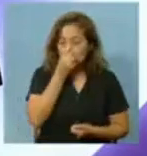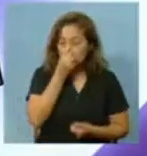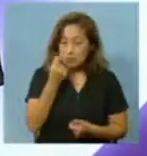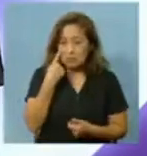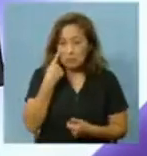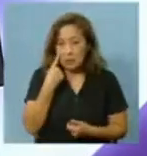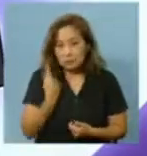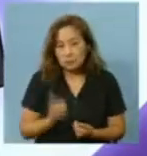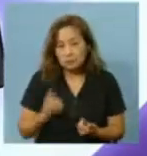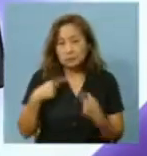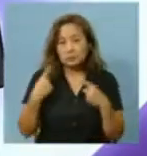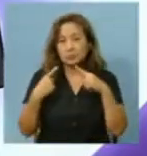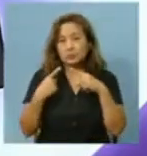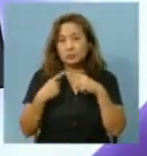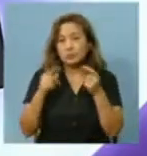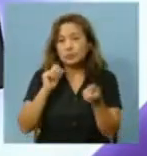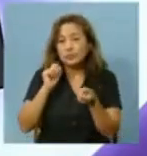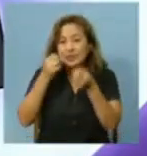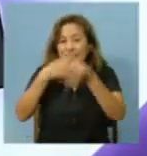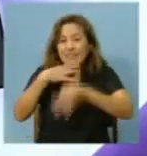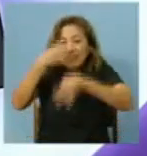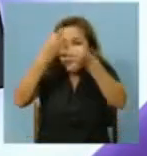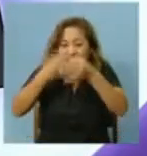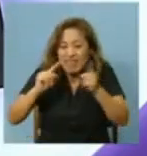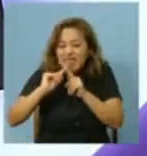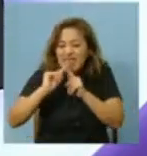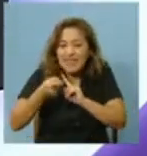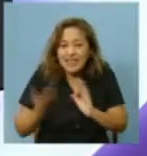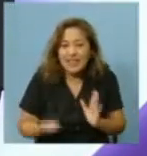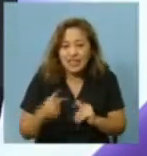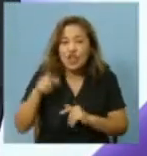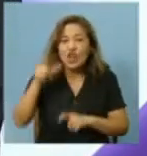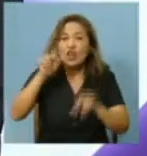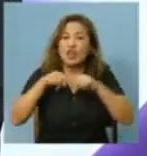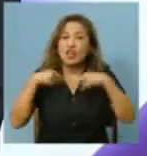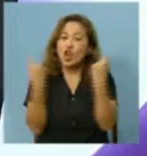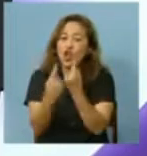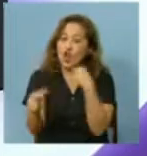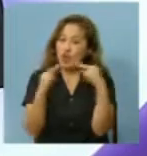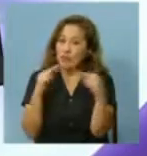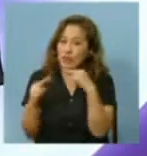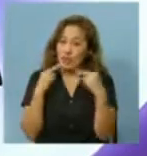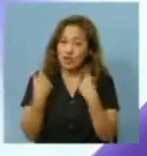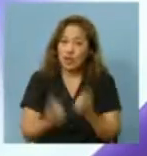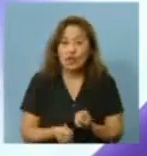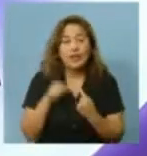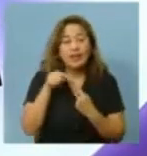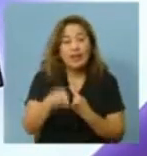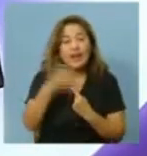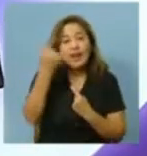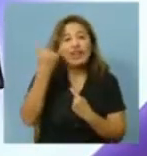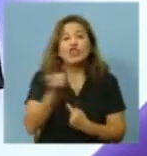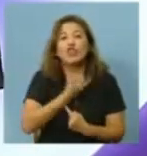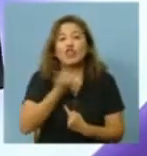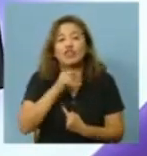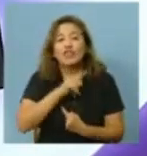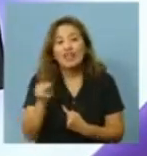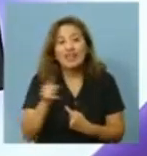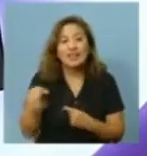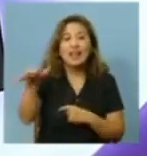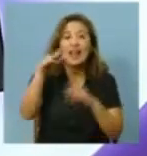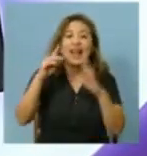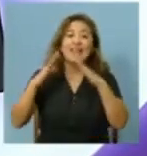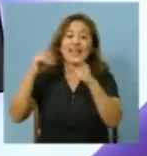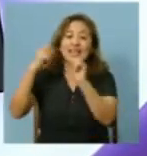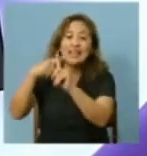Y conocemos ahora cuál es la realidad en vivo y en directo de los comedores. En este caso, estamos en el comedor de la